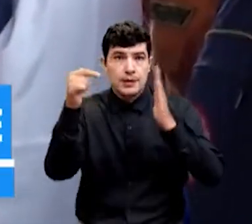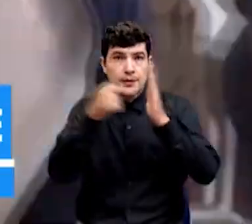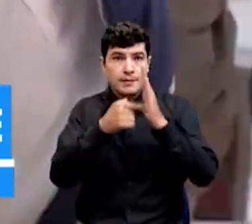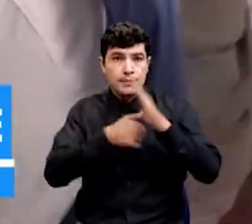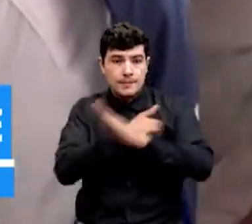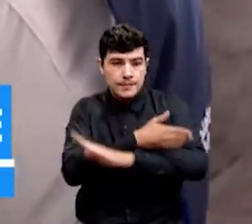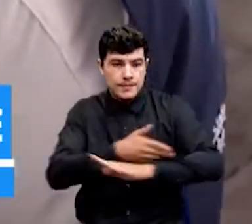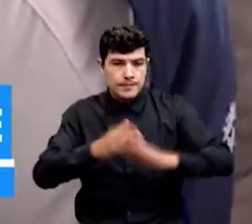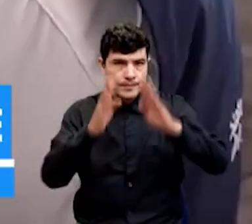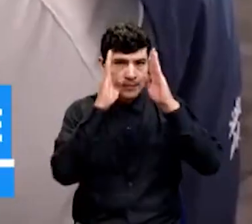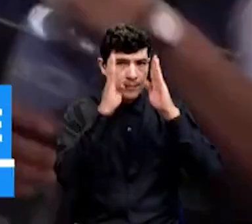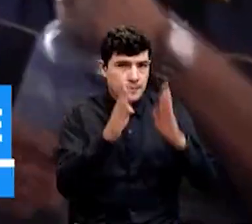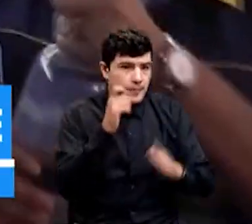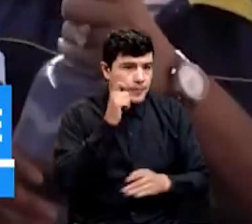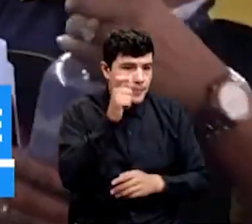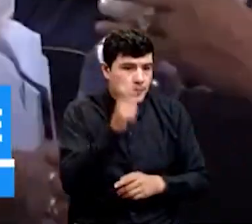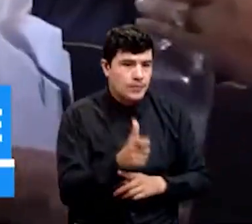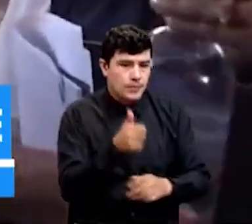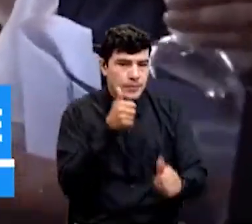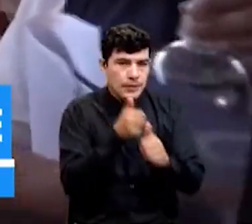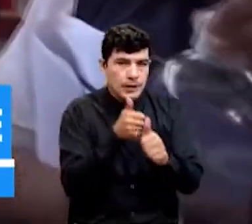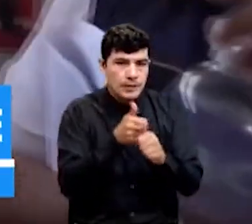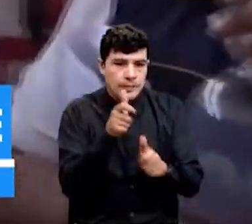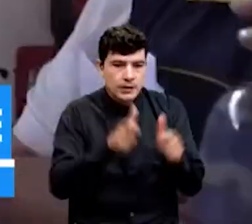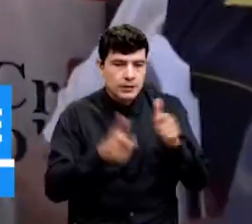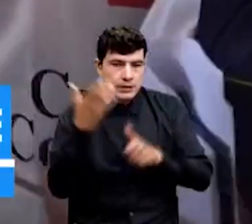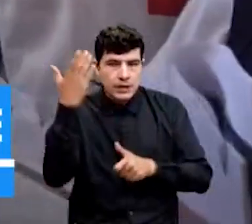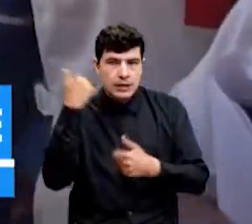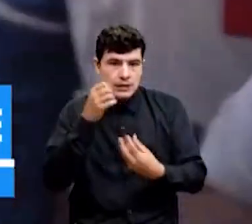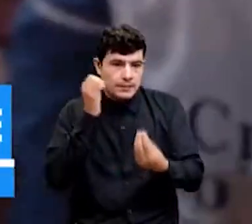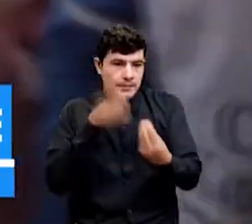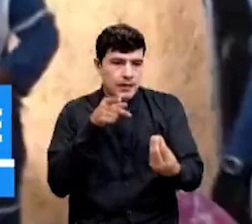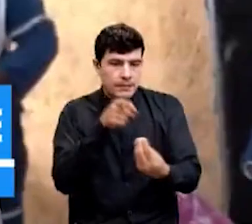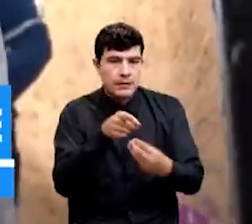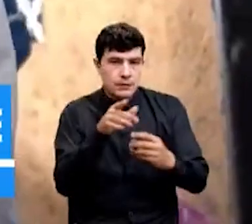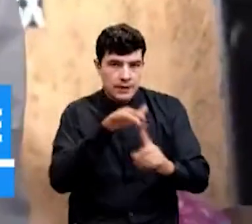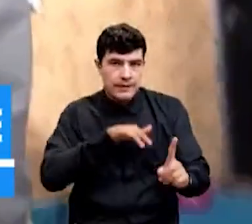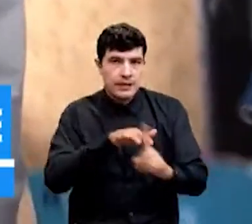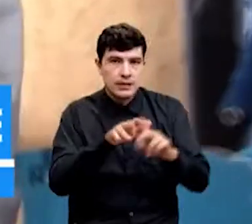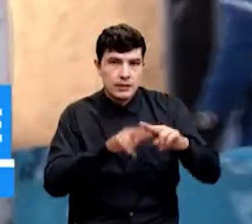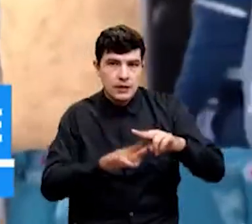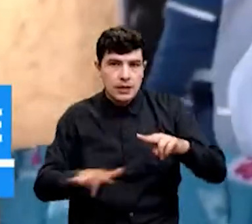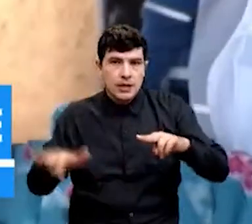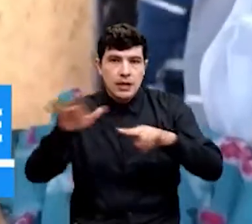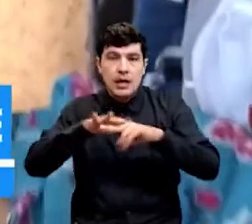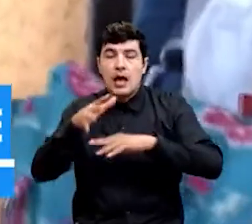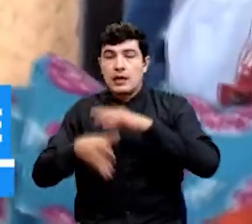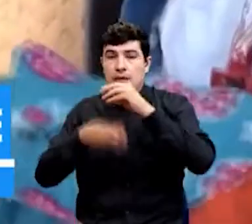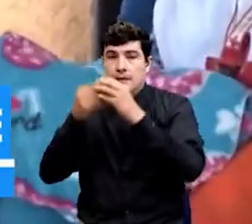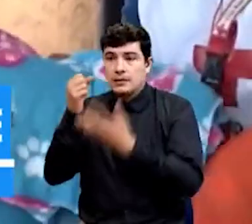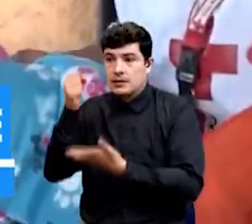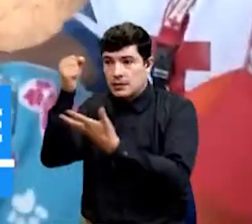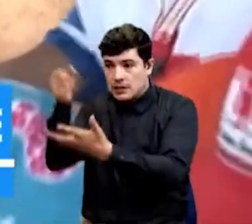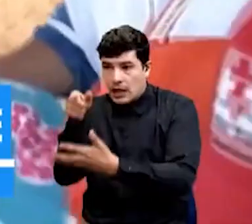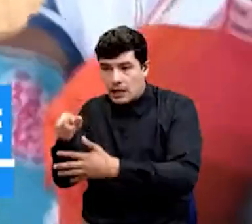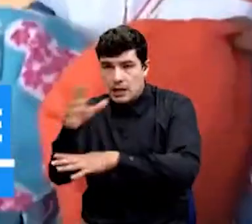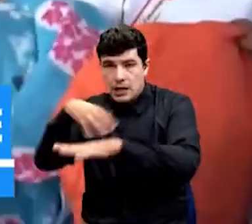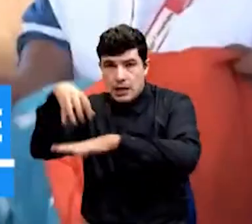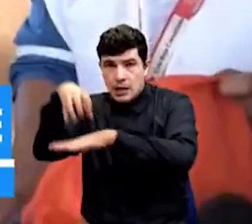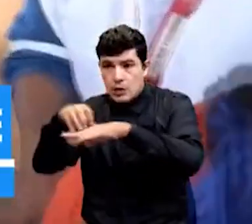en atención humanitaria, asistencia a los damnificados y en las obras de infraestructura que necesita el sector